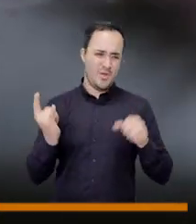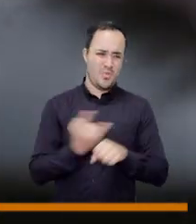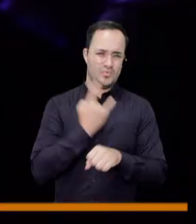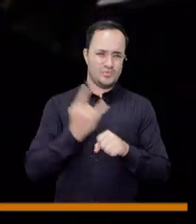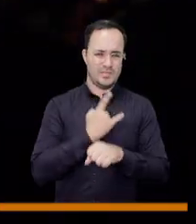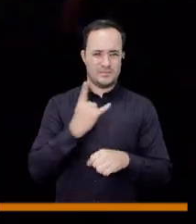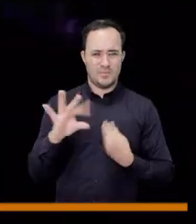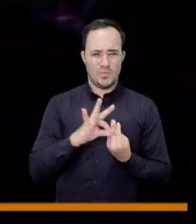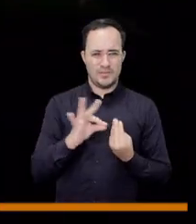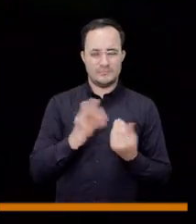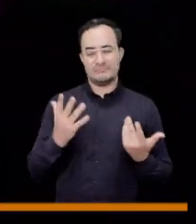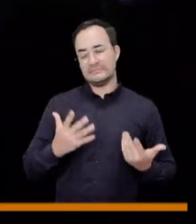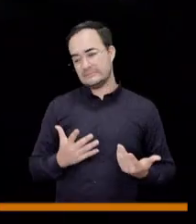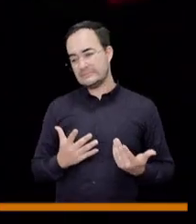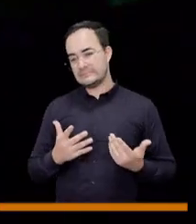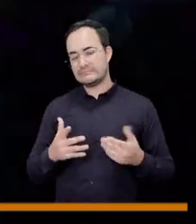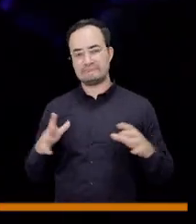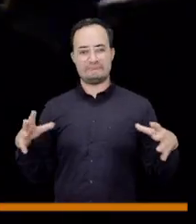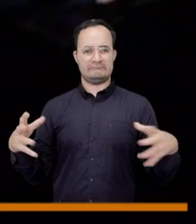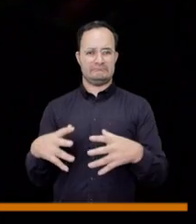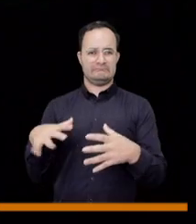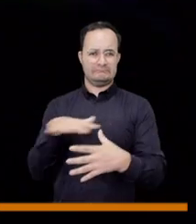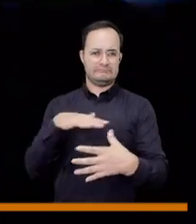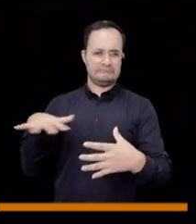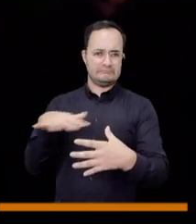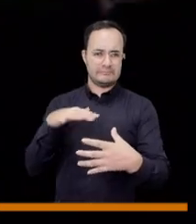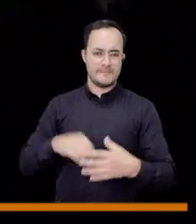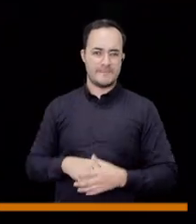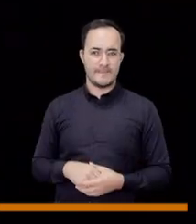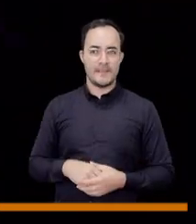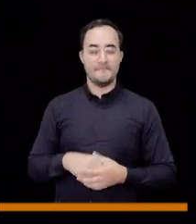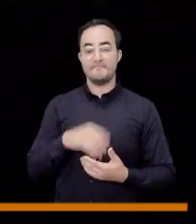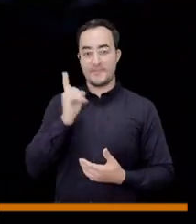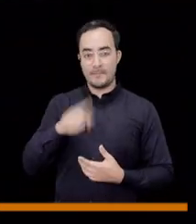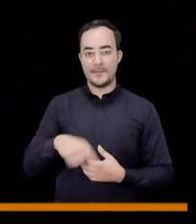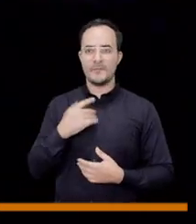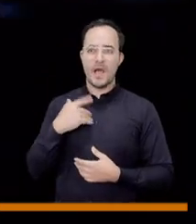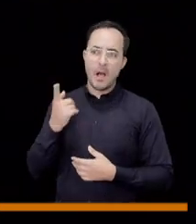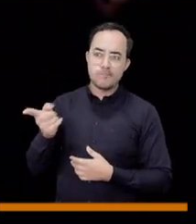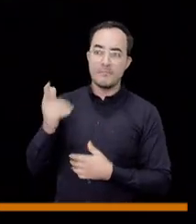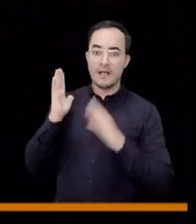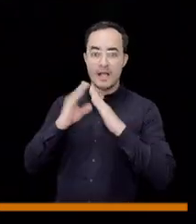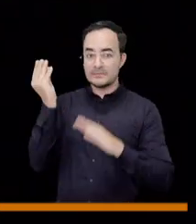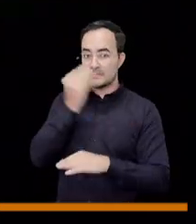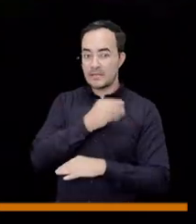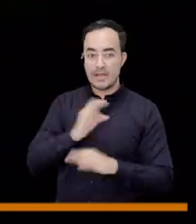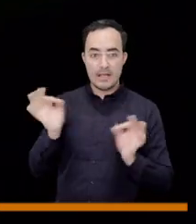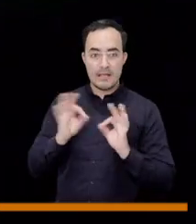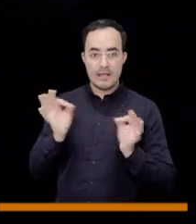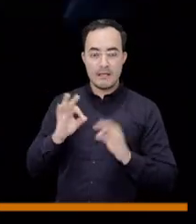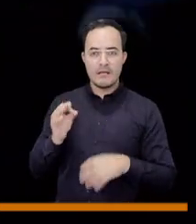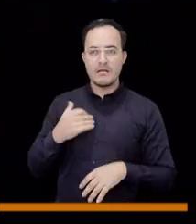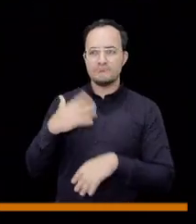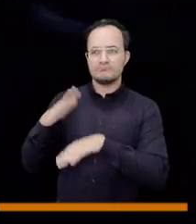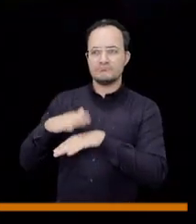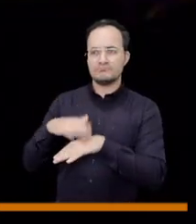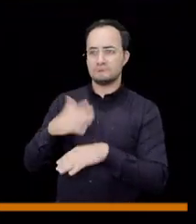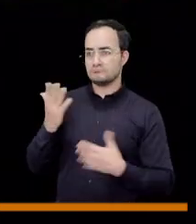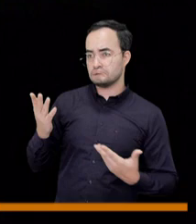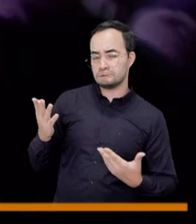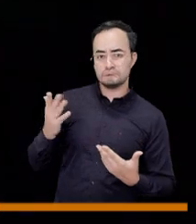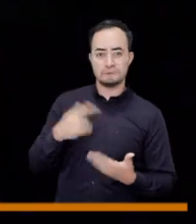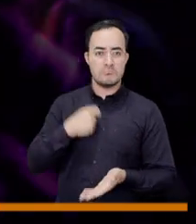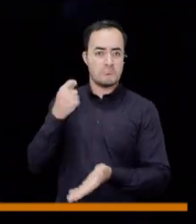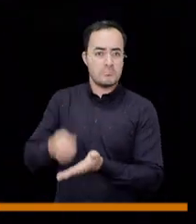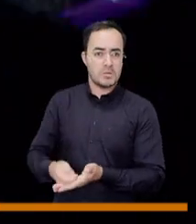hacen lo que llamamos los privados o guarachas que son ellos cogen una casa desocupada le dicen